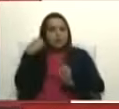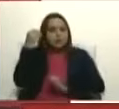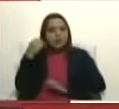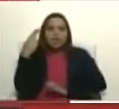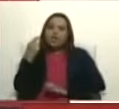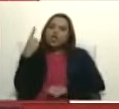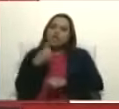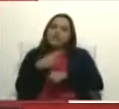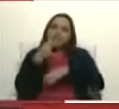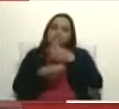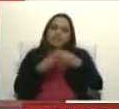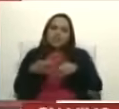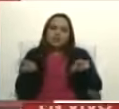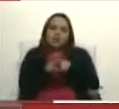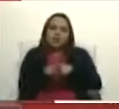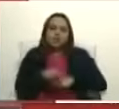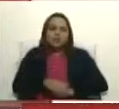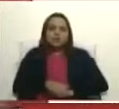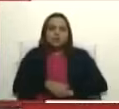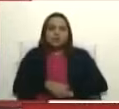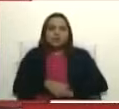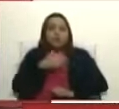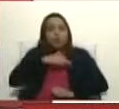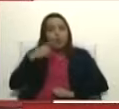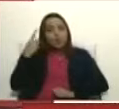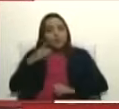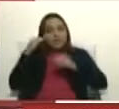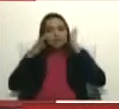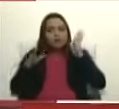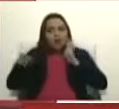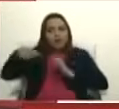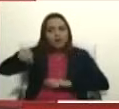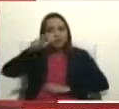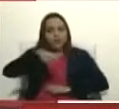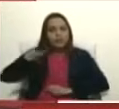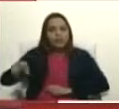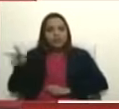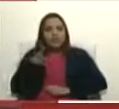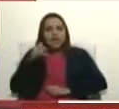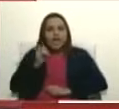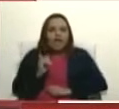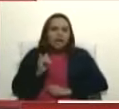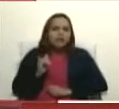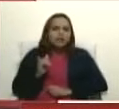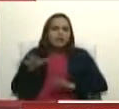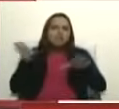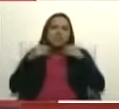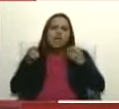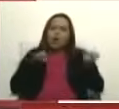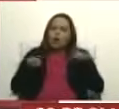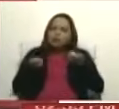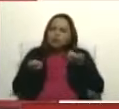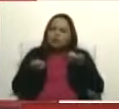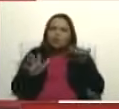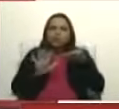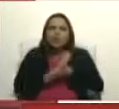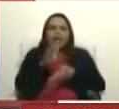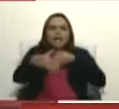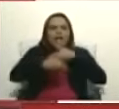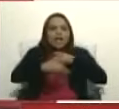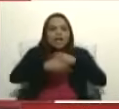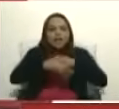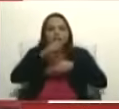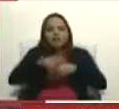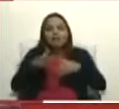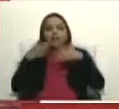deba ser así. Debe llamarnos a la atención a estos venezolanos que les ha caído la manipulación de las redes sociales y de